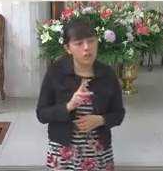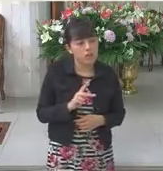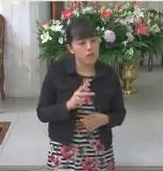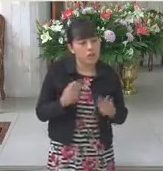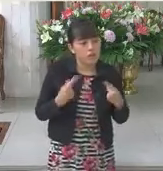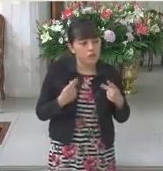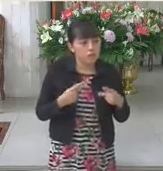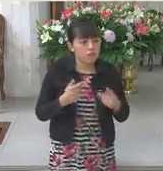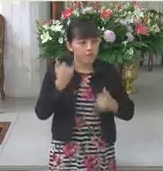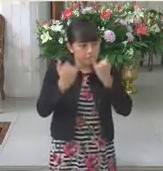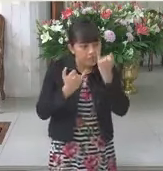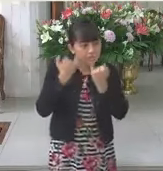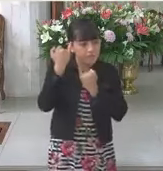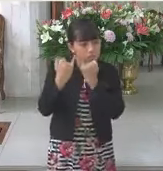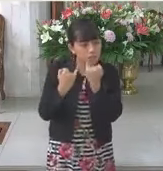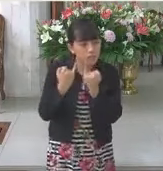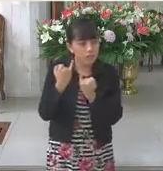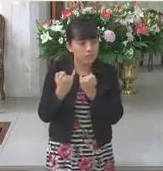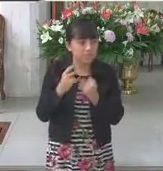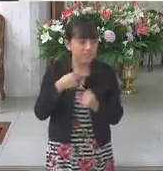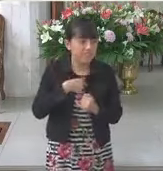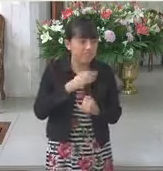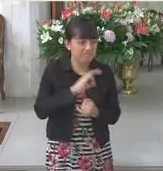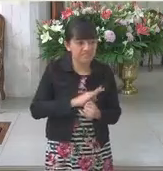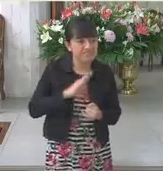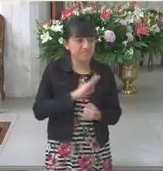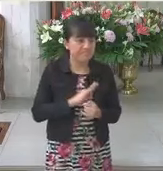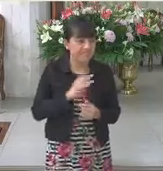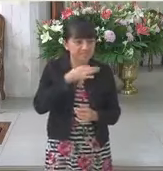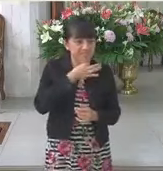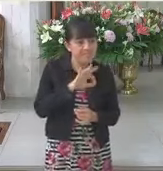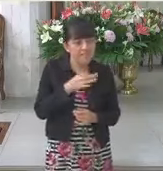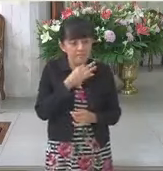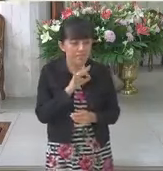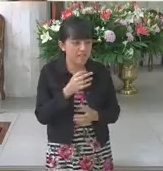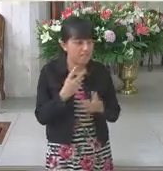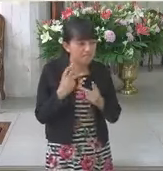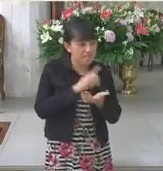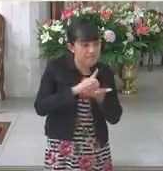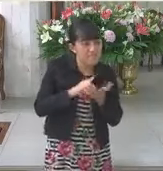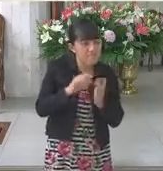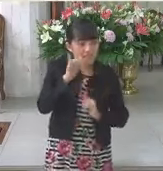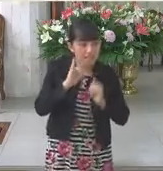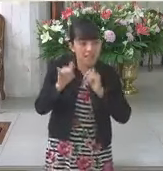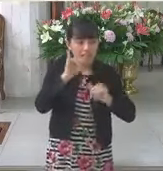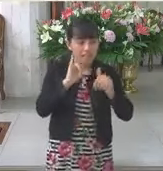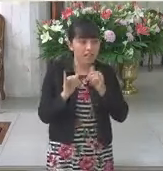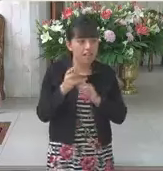al alcohol al adulterio a las diversiones